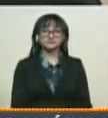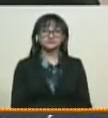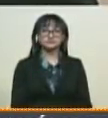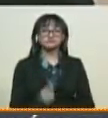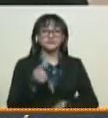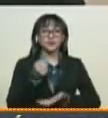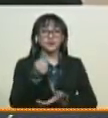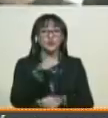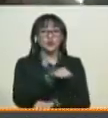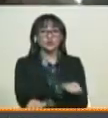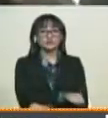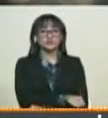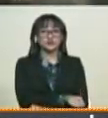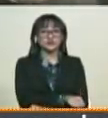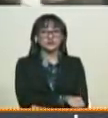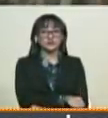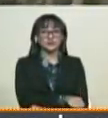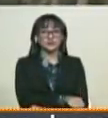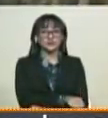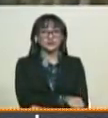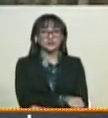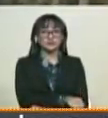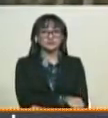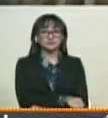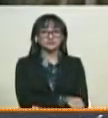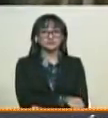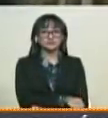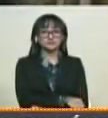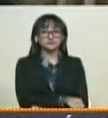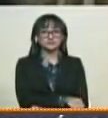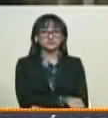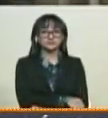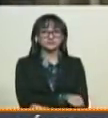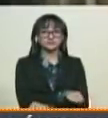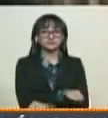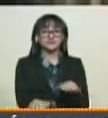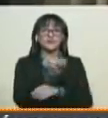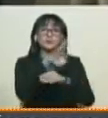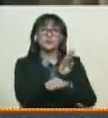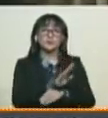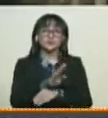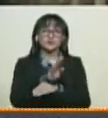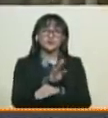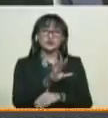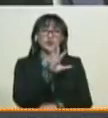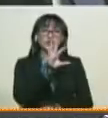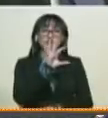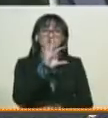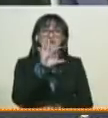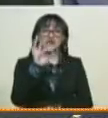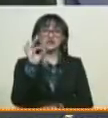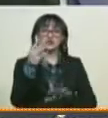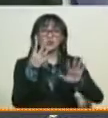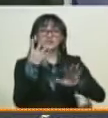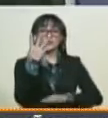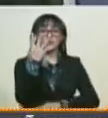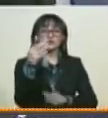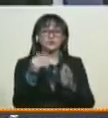bono José Gregorio Hernández tiene protegido a